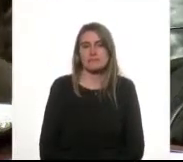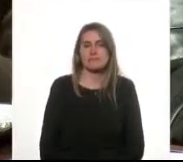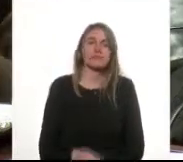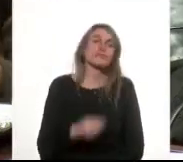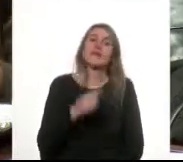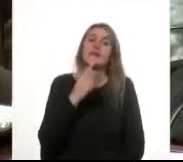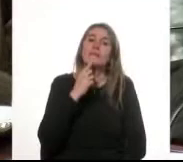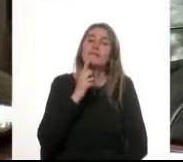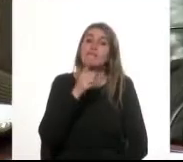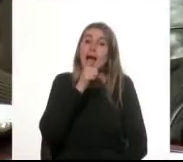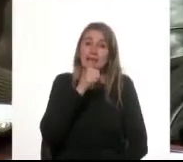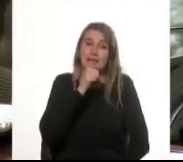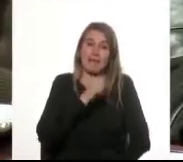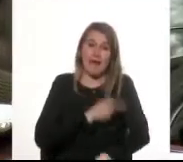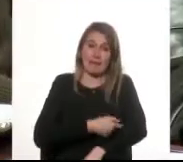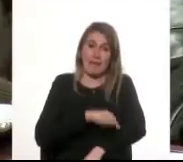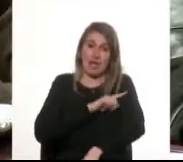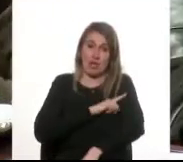Mate amargo.